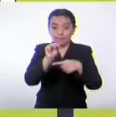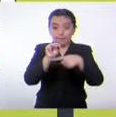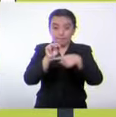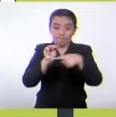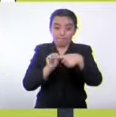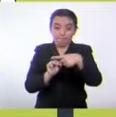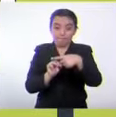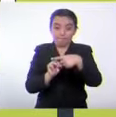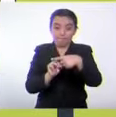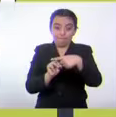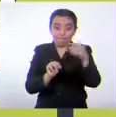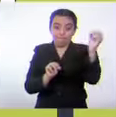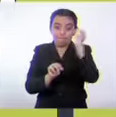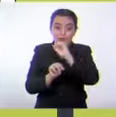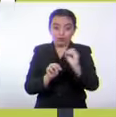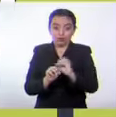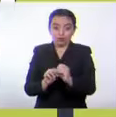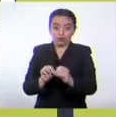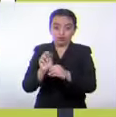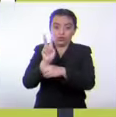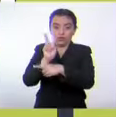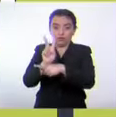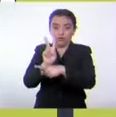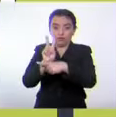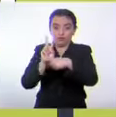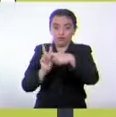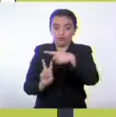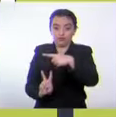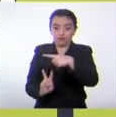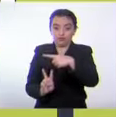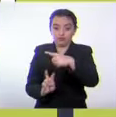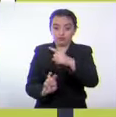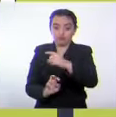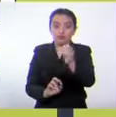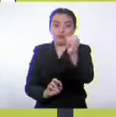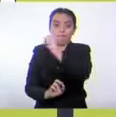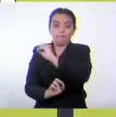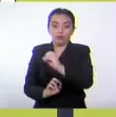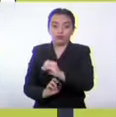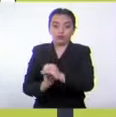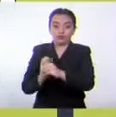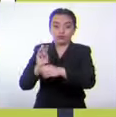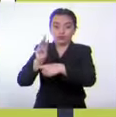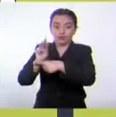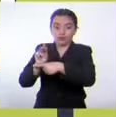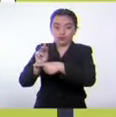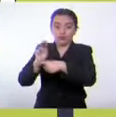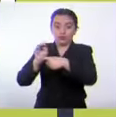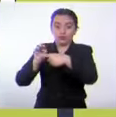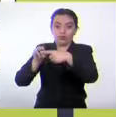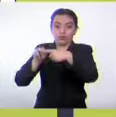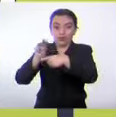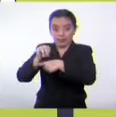sobre volumen, porcentaje masa sobre volumen y las partes por